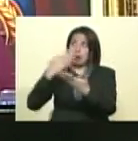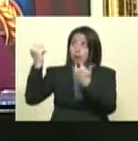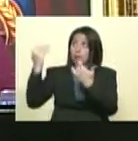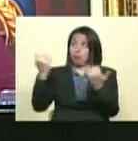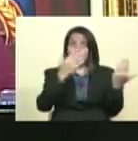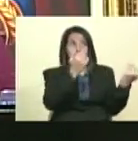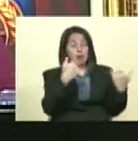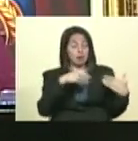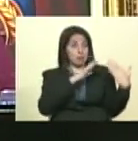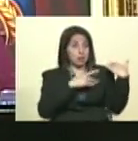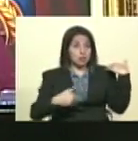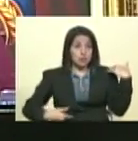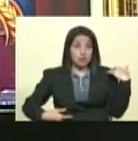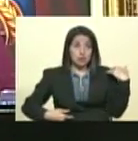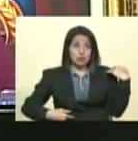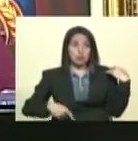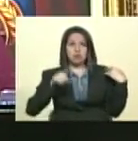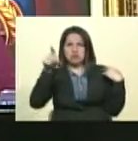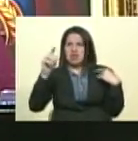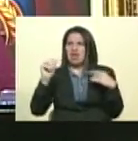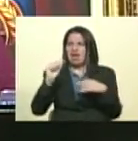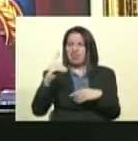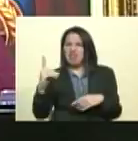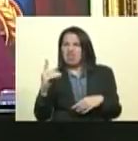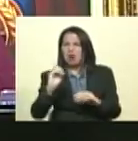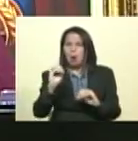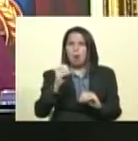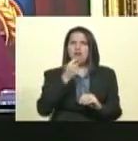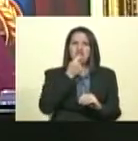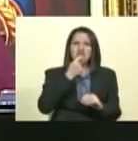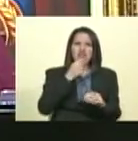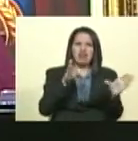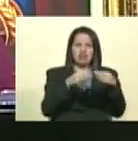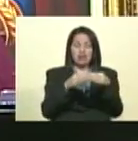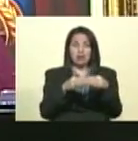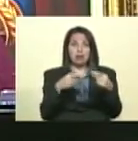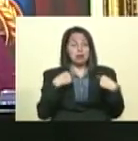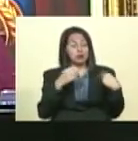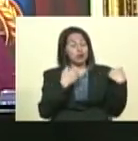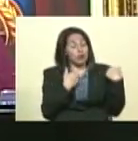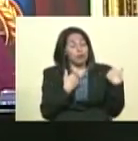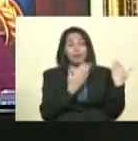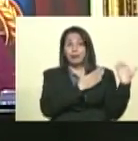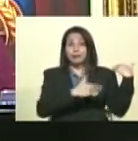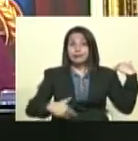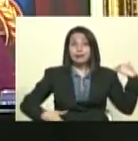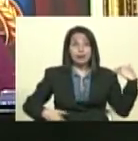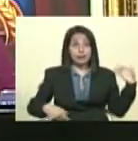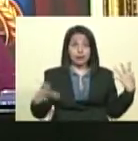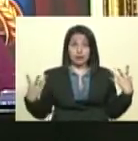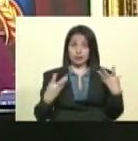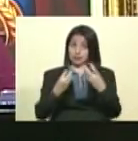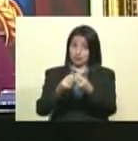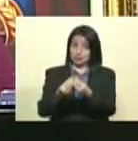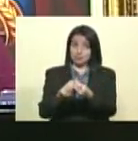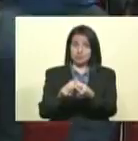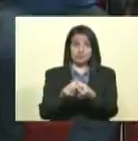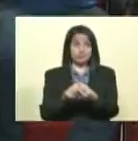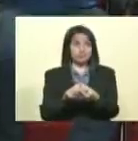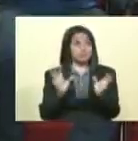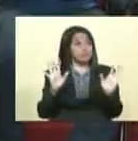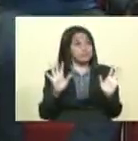su presidente. Usted puede ser ADECO, COPELLANO, lo que sea, pero yo soy su presidente. Venga conmigo,